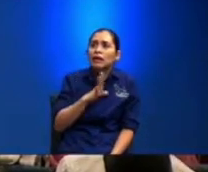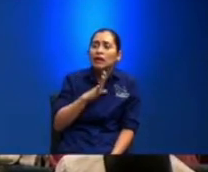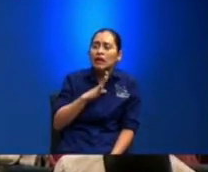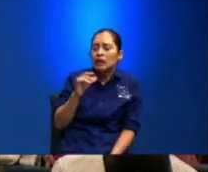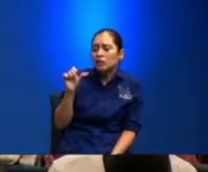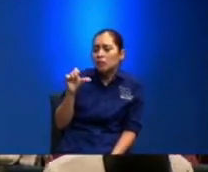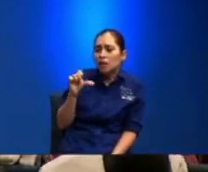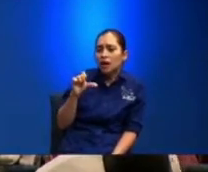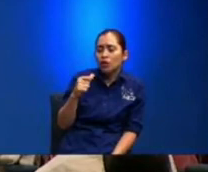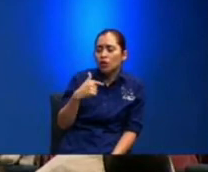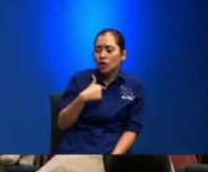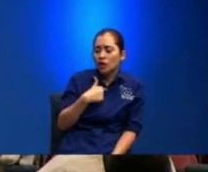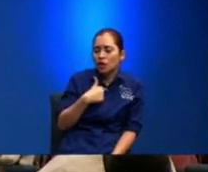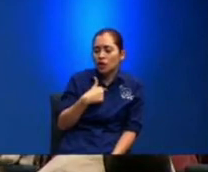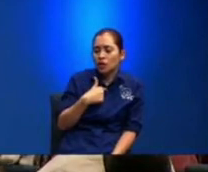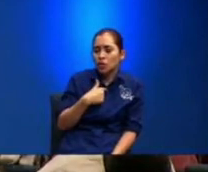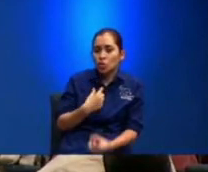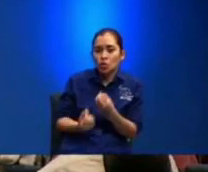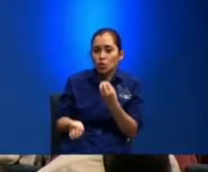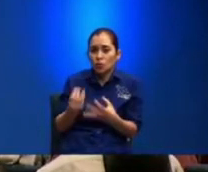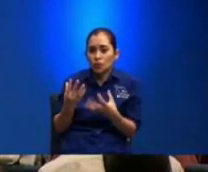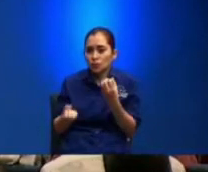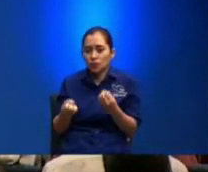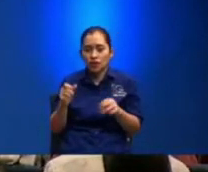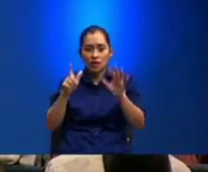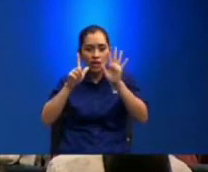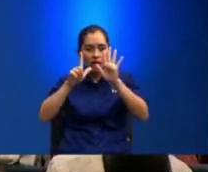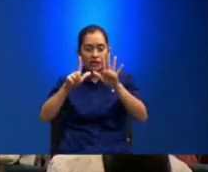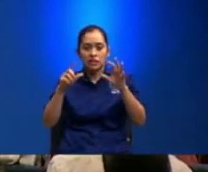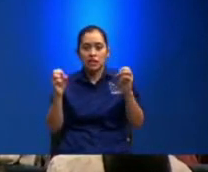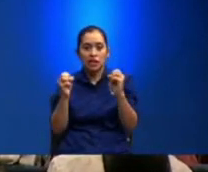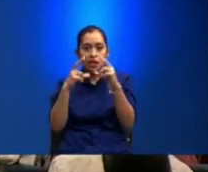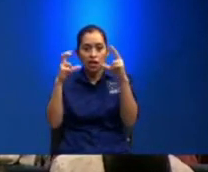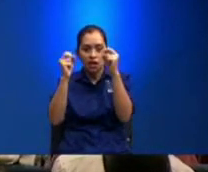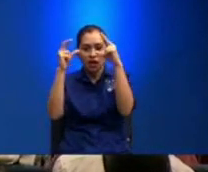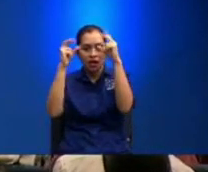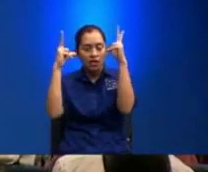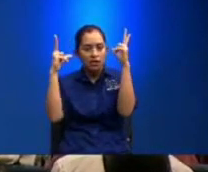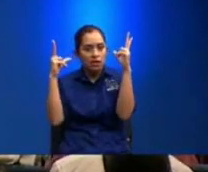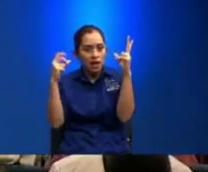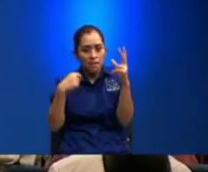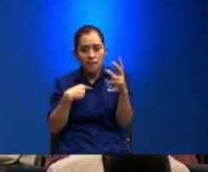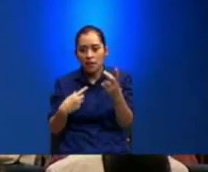se hizo visto el año en ese bar y ahora se lo voy a cambiar